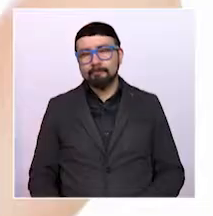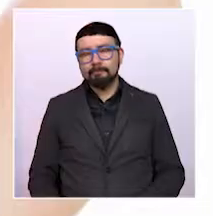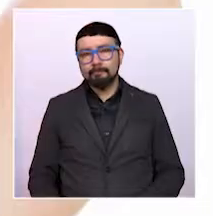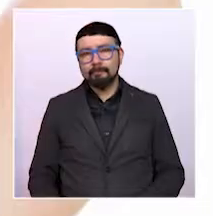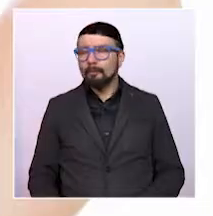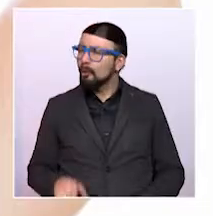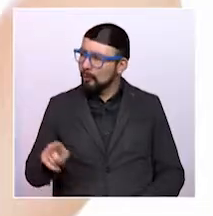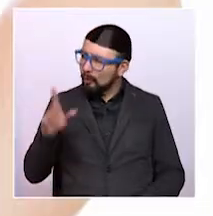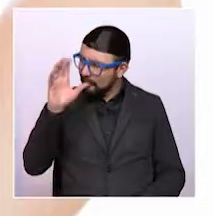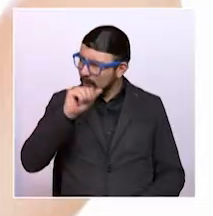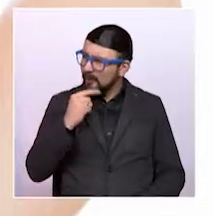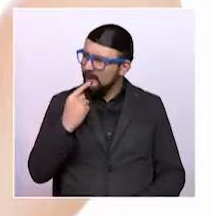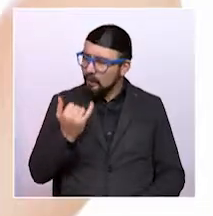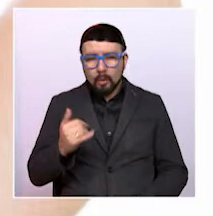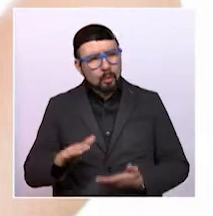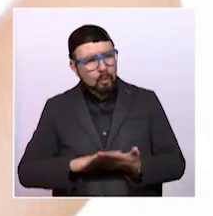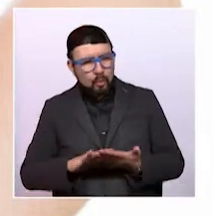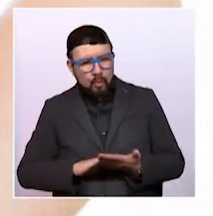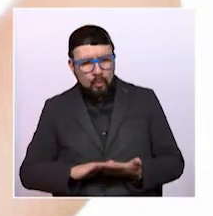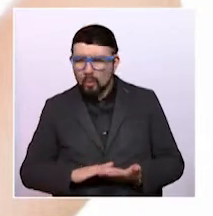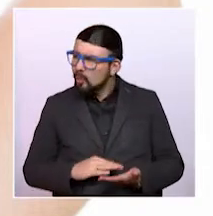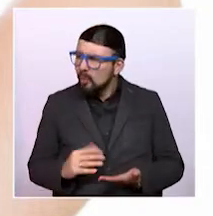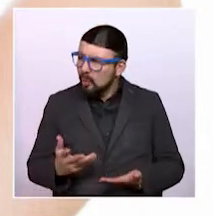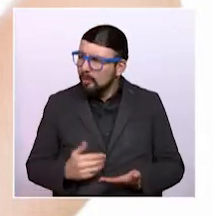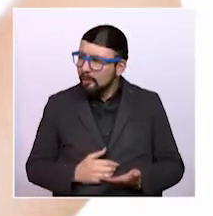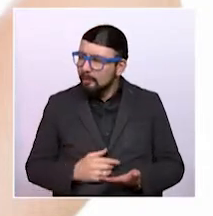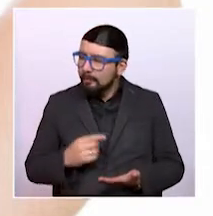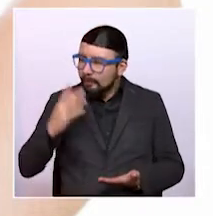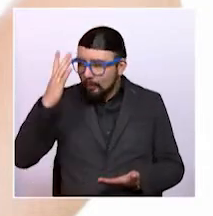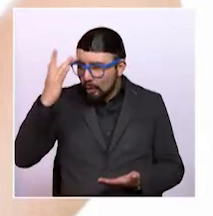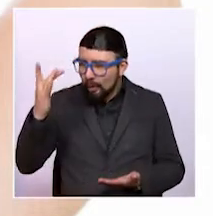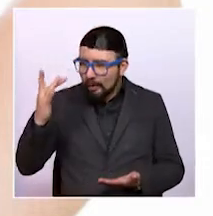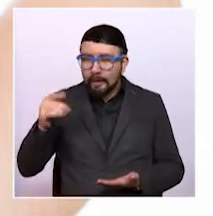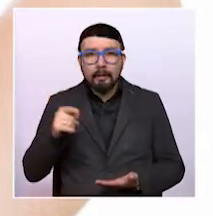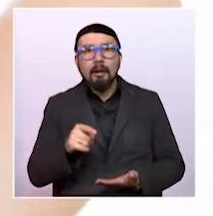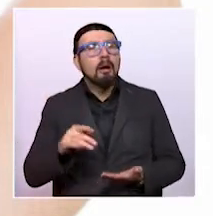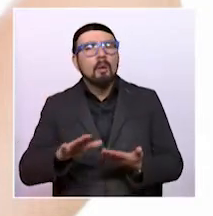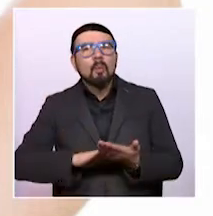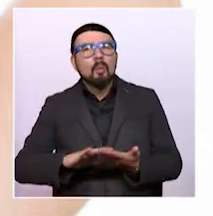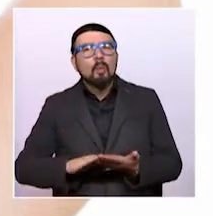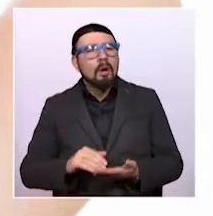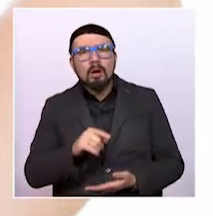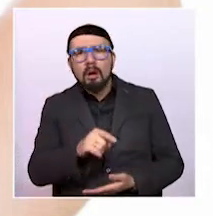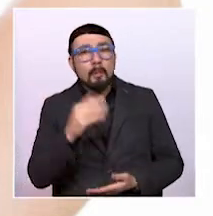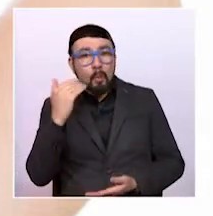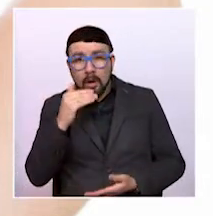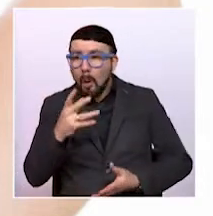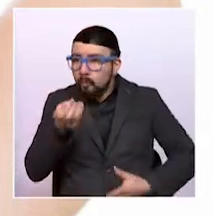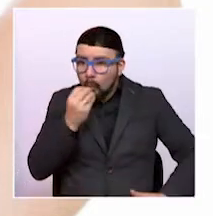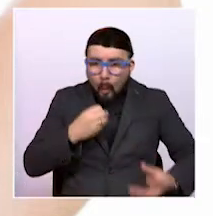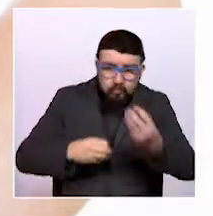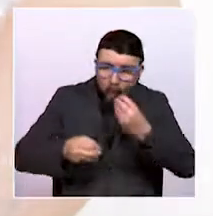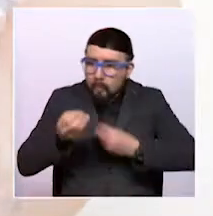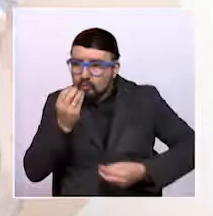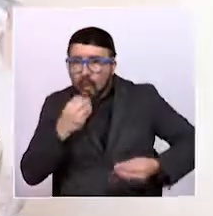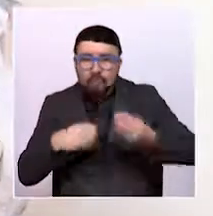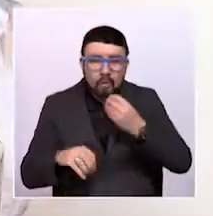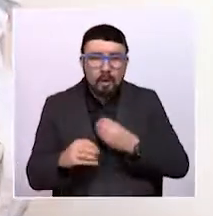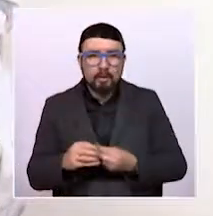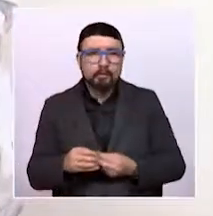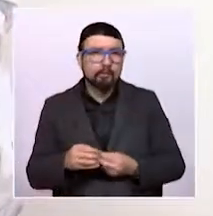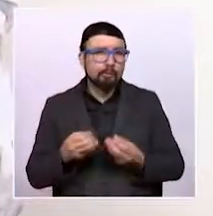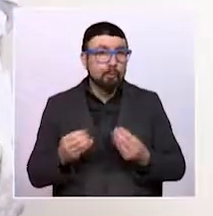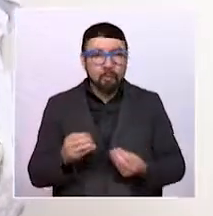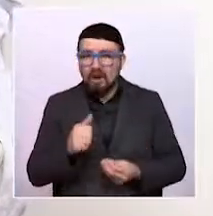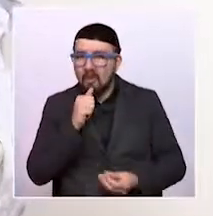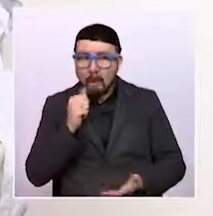te llama la atención el tratamiento porque el tratamiento es que esa mamita que ha estado comiendo mal que se toma un poquito más agua